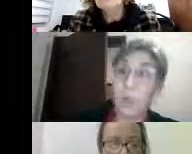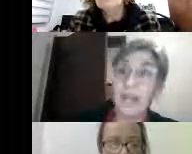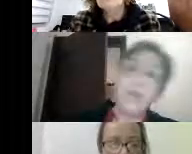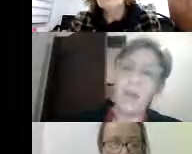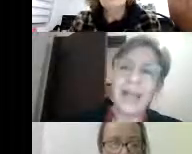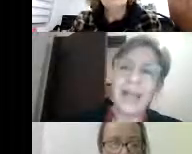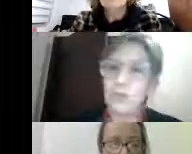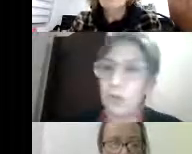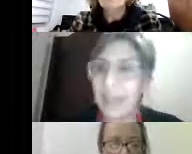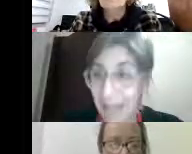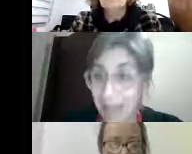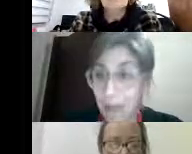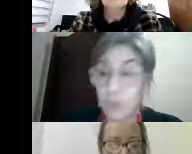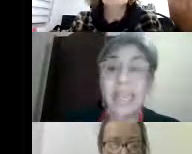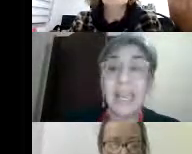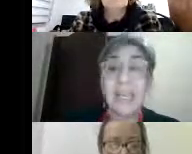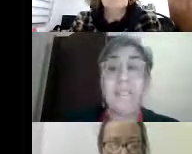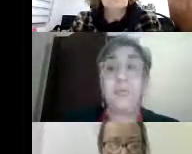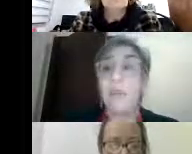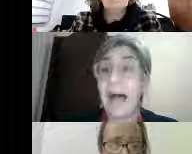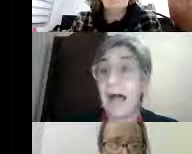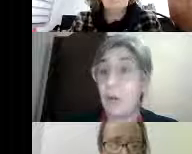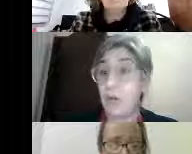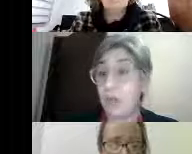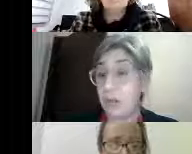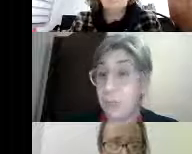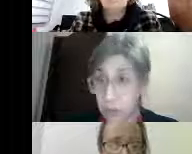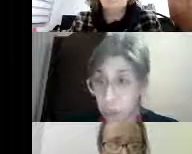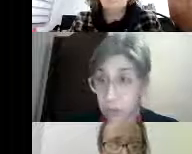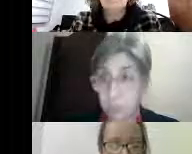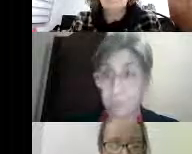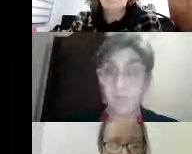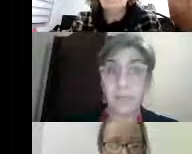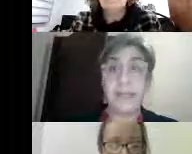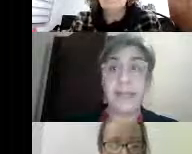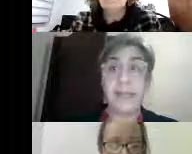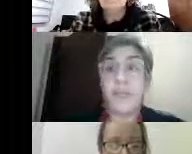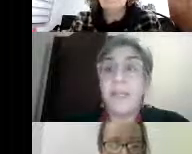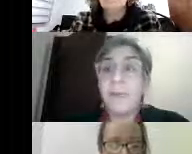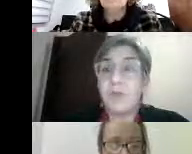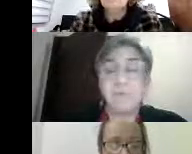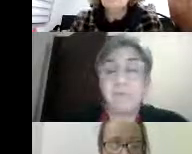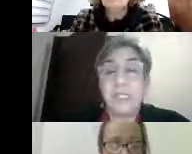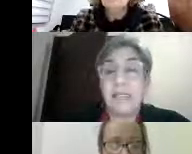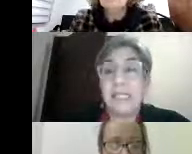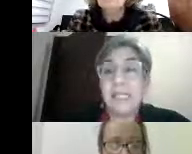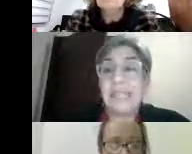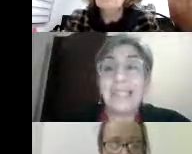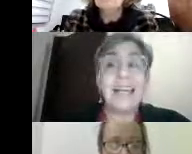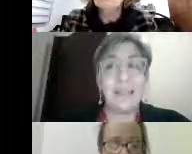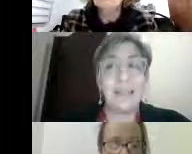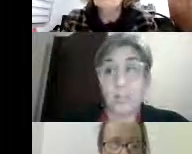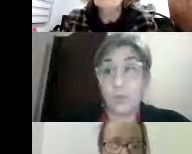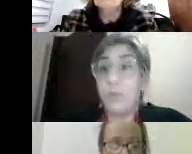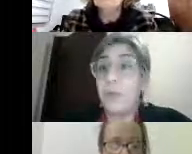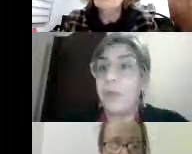importante igual. Acá no se logra nada. O sea que si uno va a los trabajos, no deberíamos ni